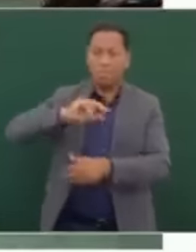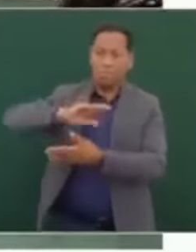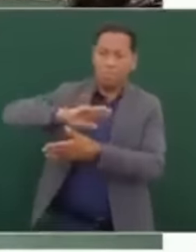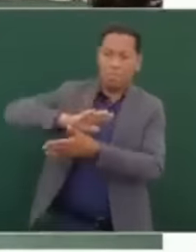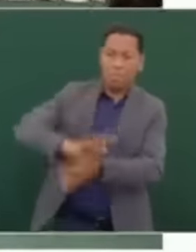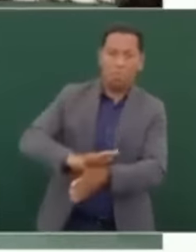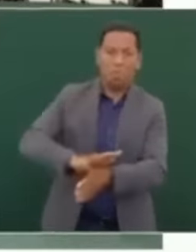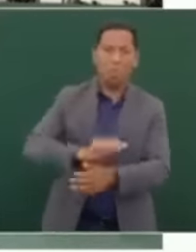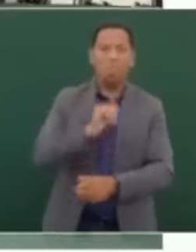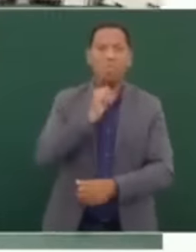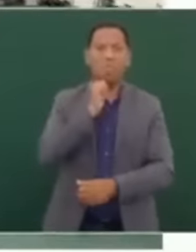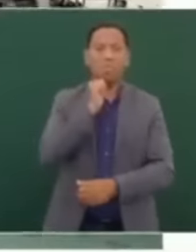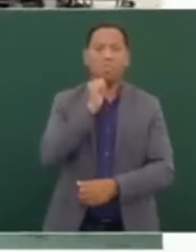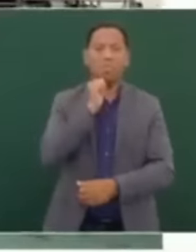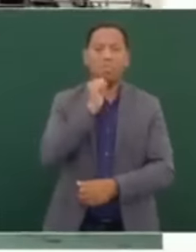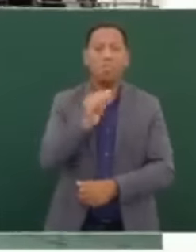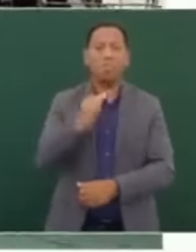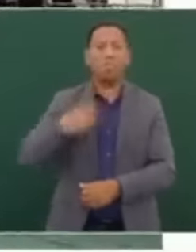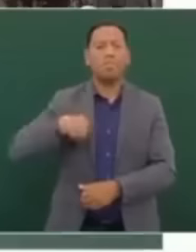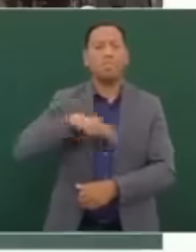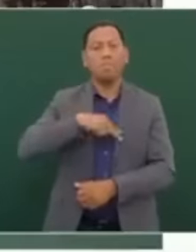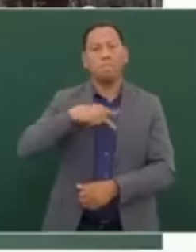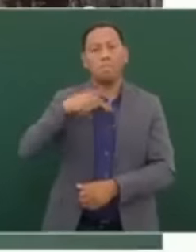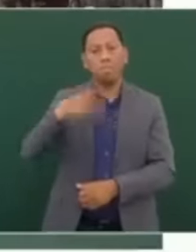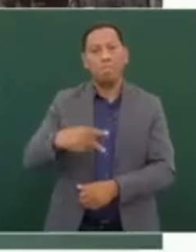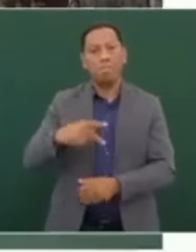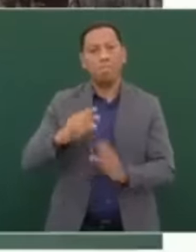la dignidad de nuestra patria.